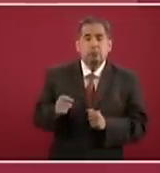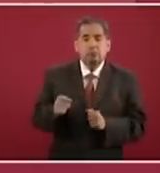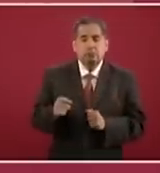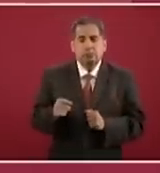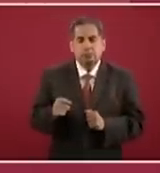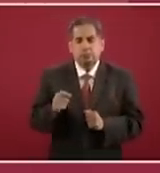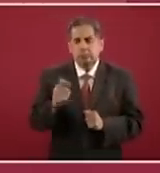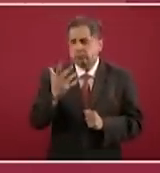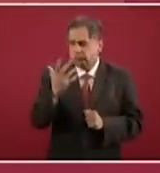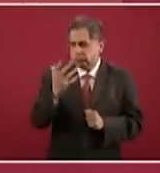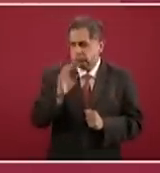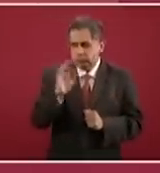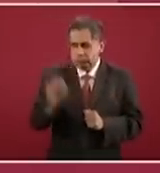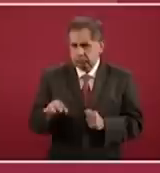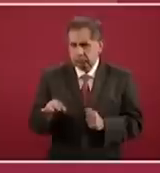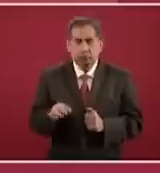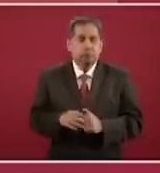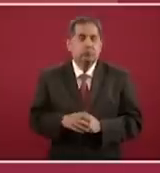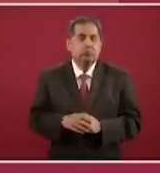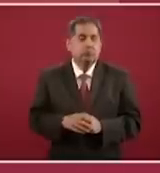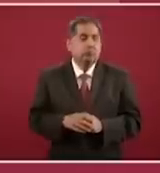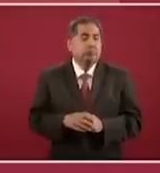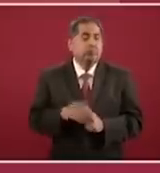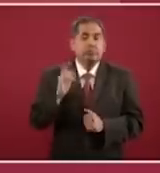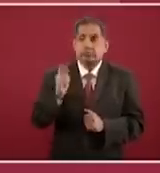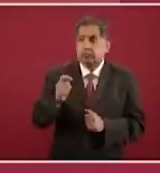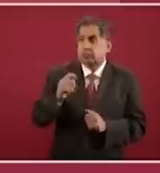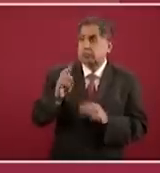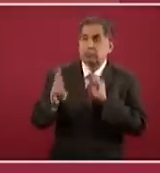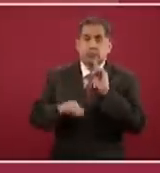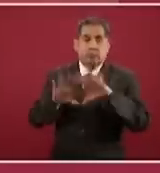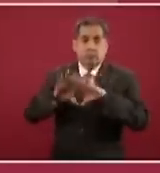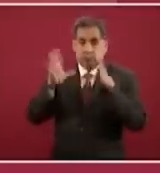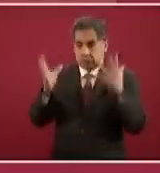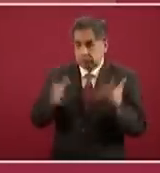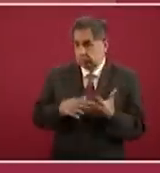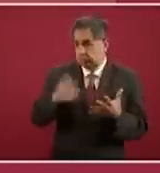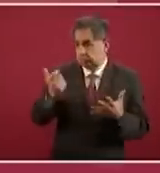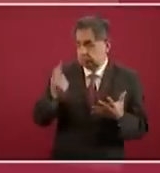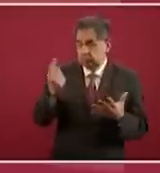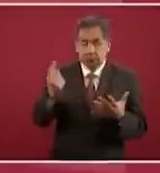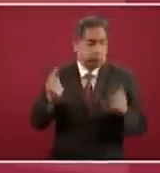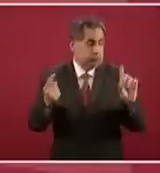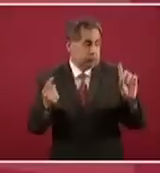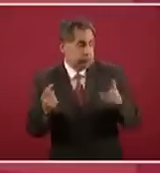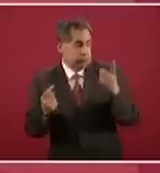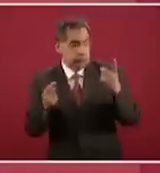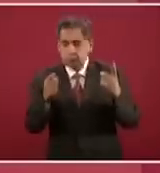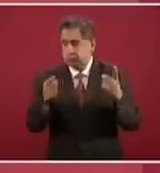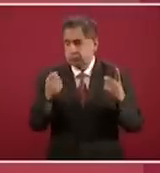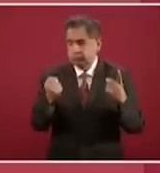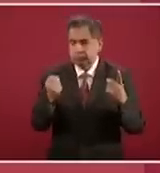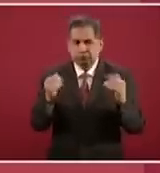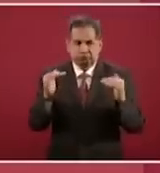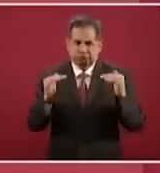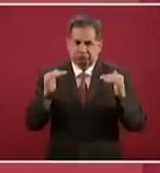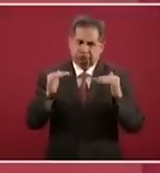es 5%. Es de las monedas del mundo que más se han